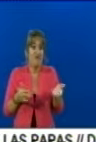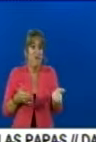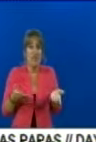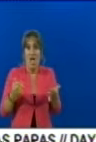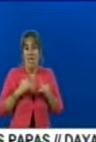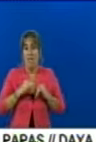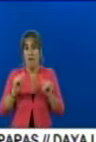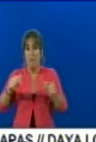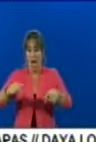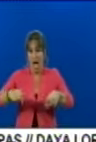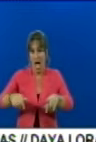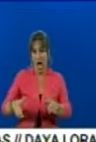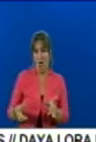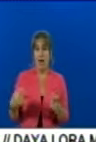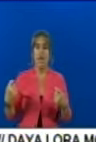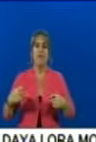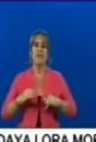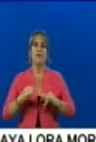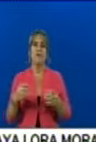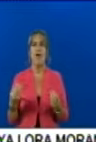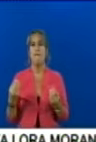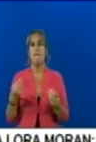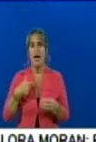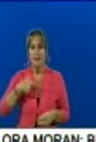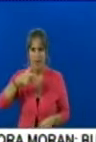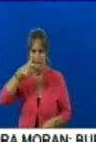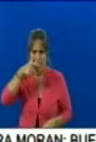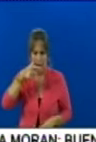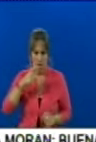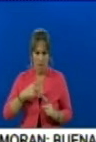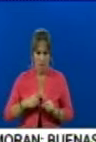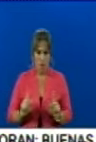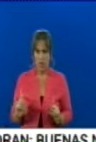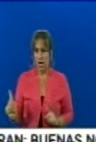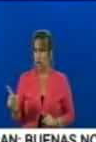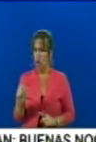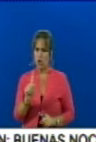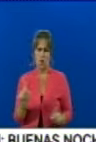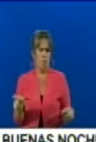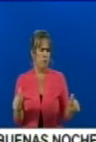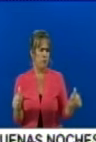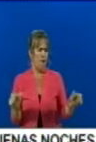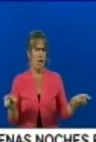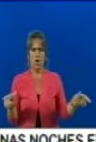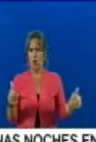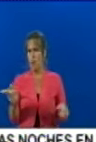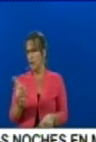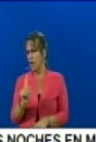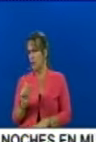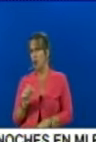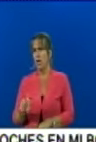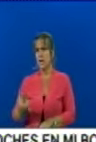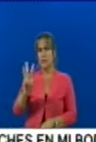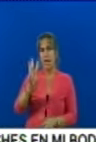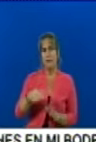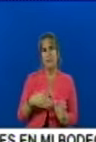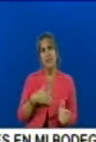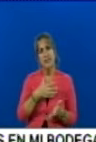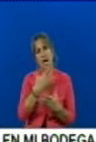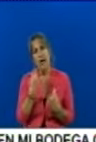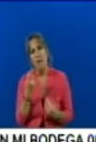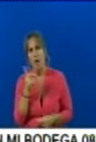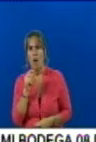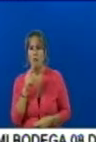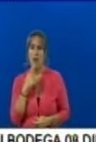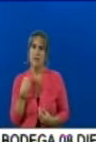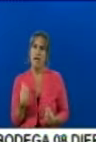estamos dando ahora mismo, deben de darle mucho seguimiento, ya que todo no se cumple. Ya van tres veces que me quedo sin pollo y hay que ver